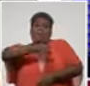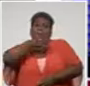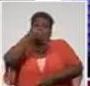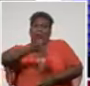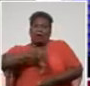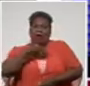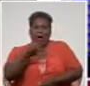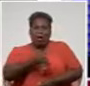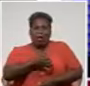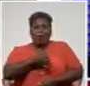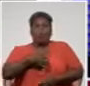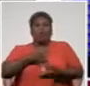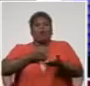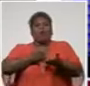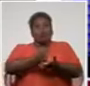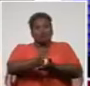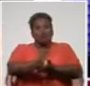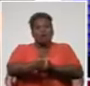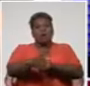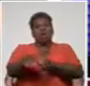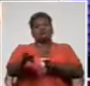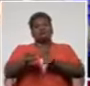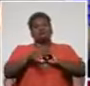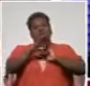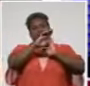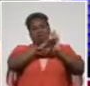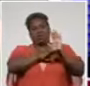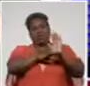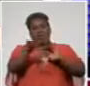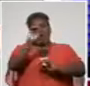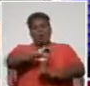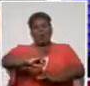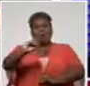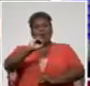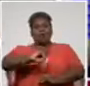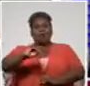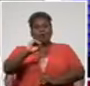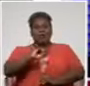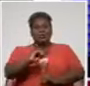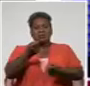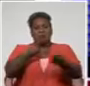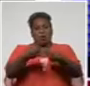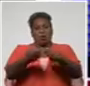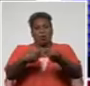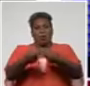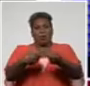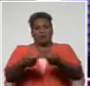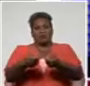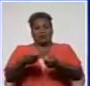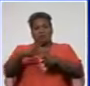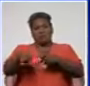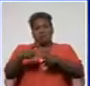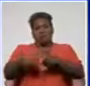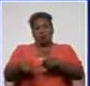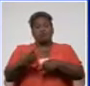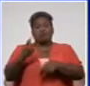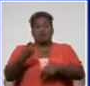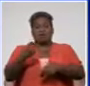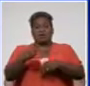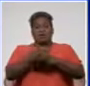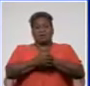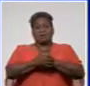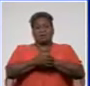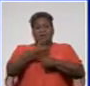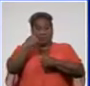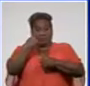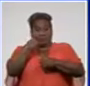seguir tomando decisiones y tomando medidas que organicen un poco ese comercio de los productos que hoy no satisfacen un nivel de demanda. Ahora, en el caso de la movilidad